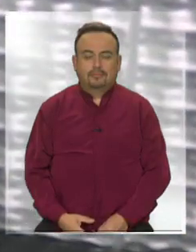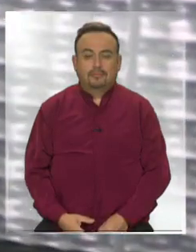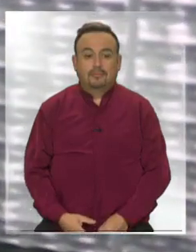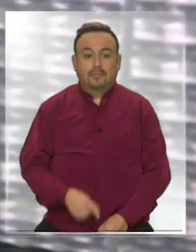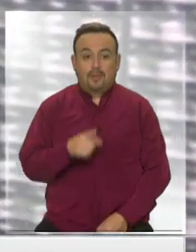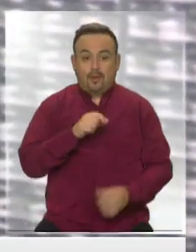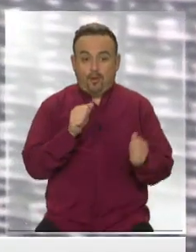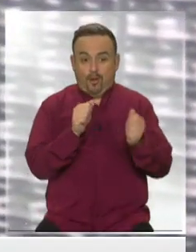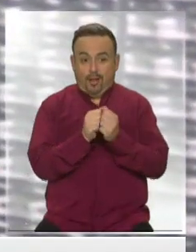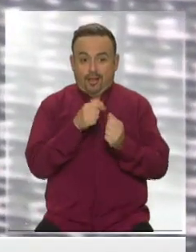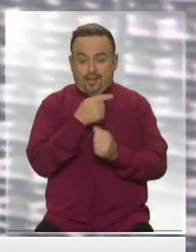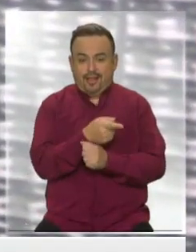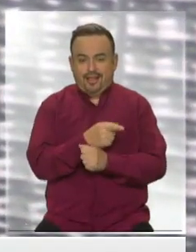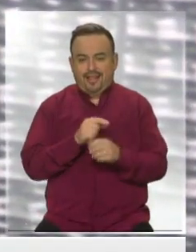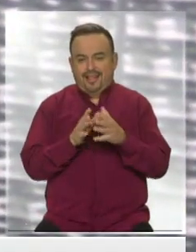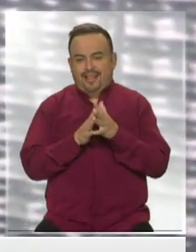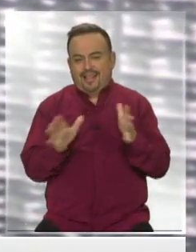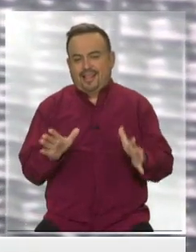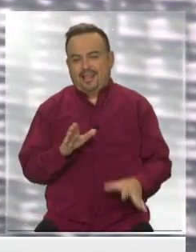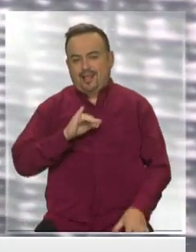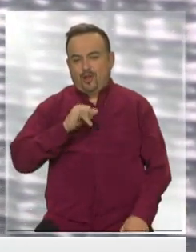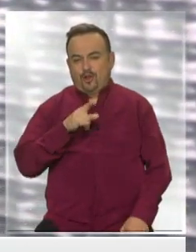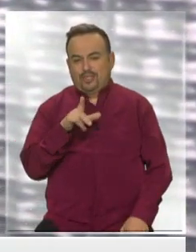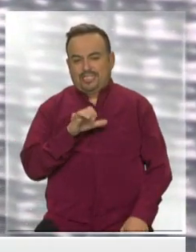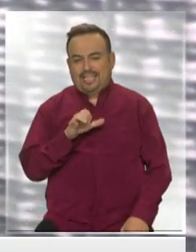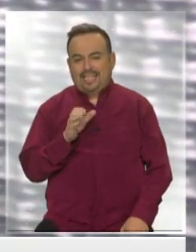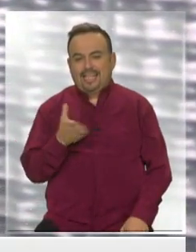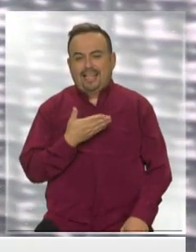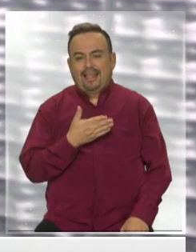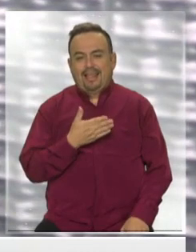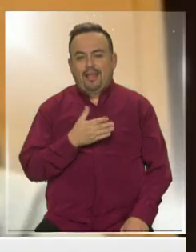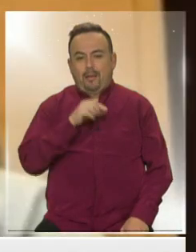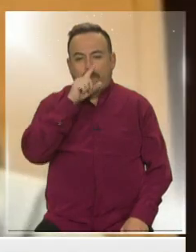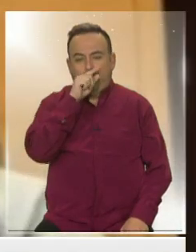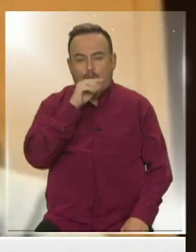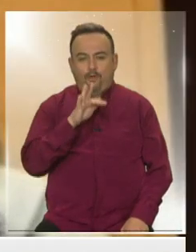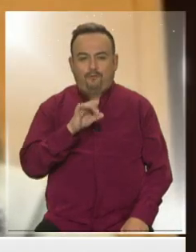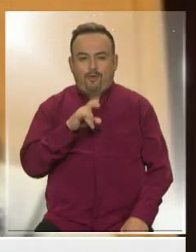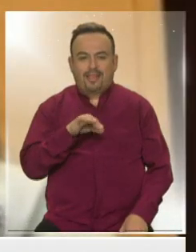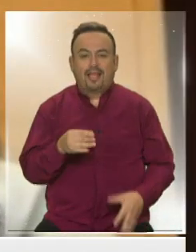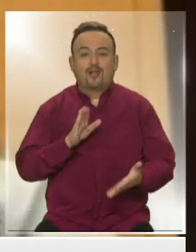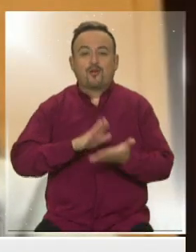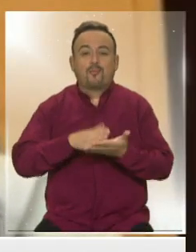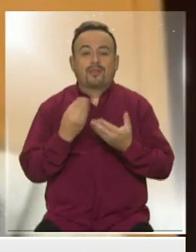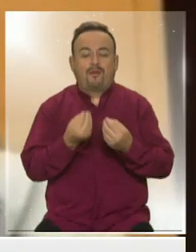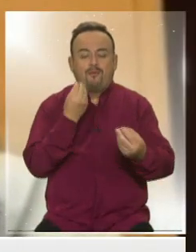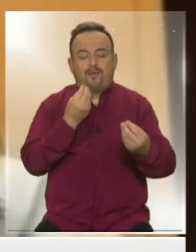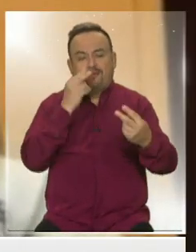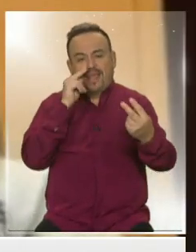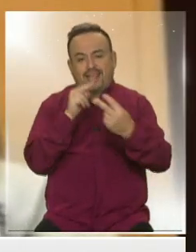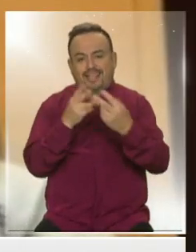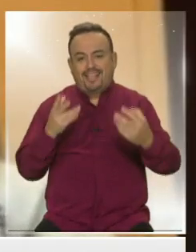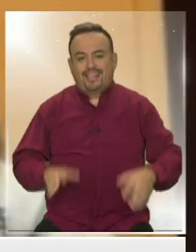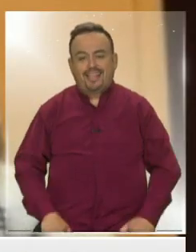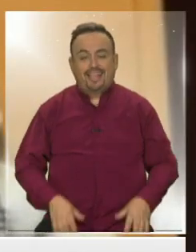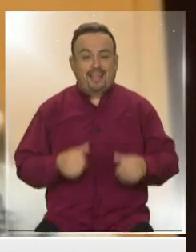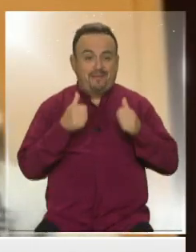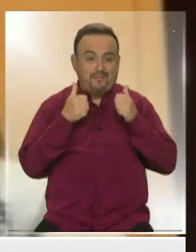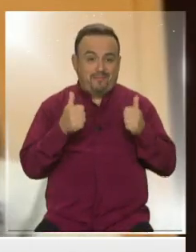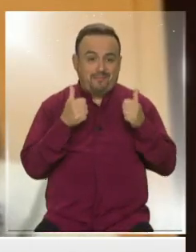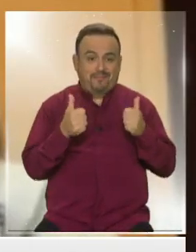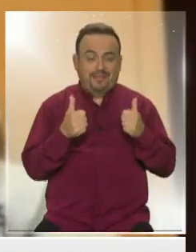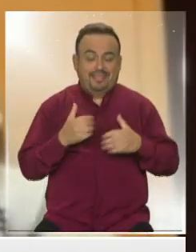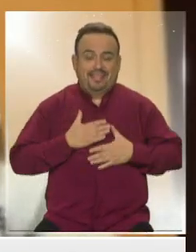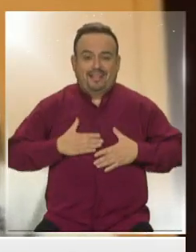Con nosotros, el gran José Alfredo Fuentes, el Pollo Fuentes. ¿Cómo estás, Pollo? Qué bueno verte. Muy bien, Juan Manuel,